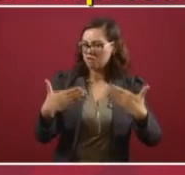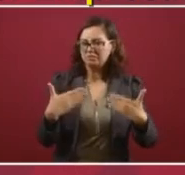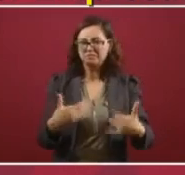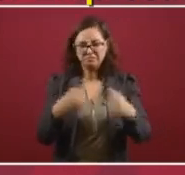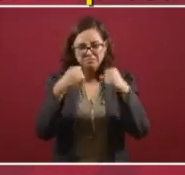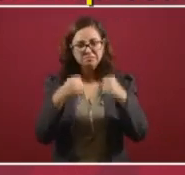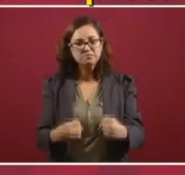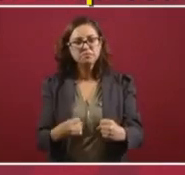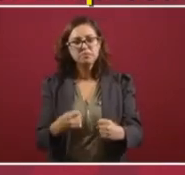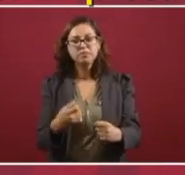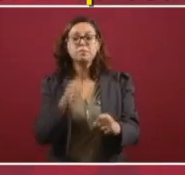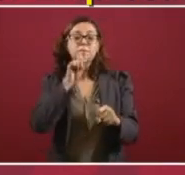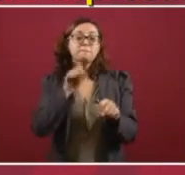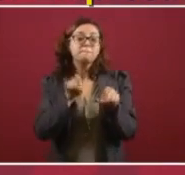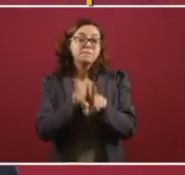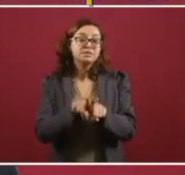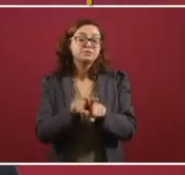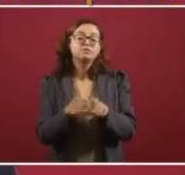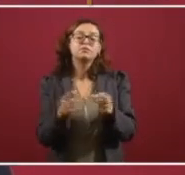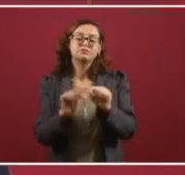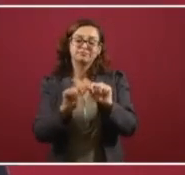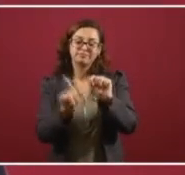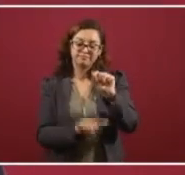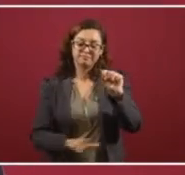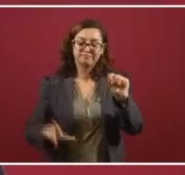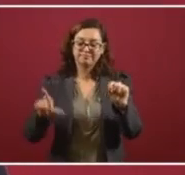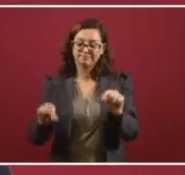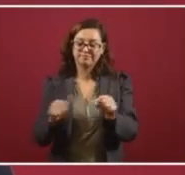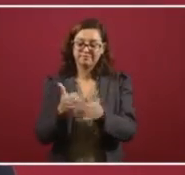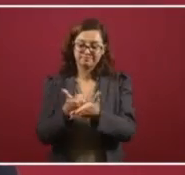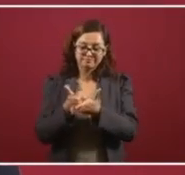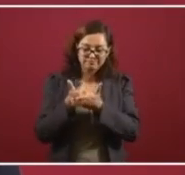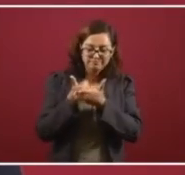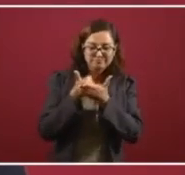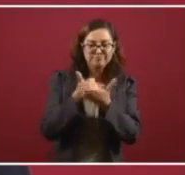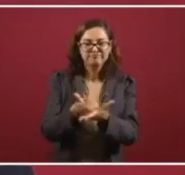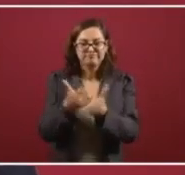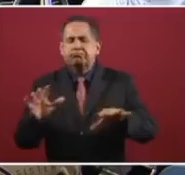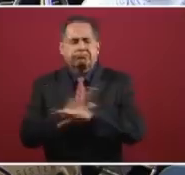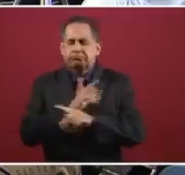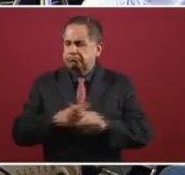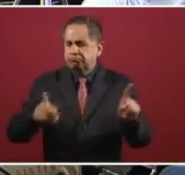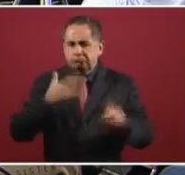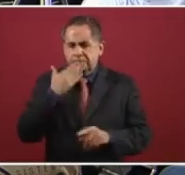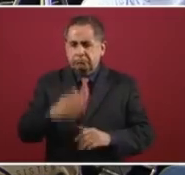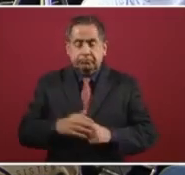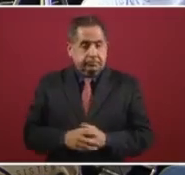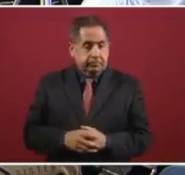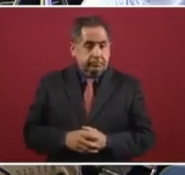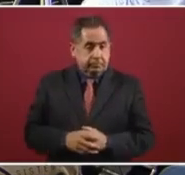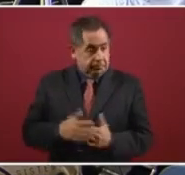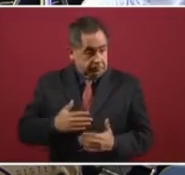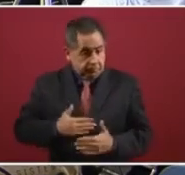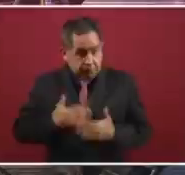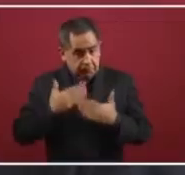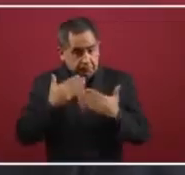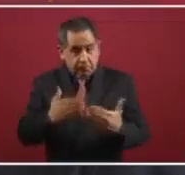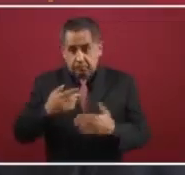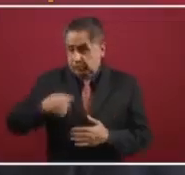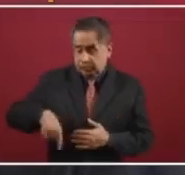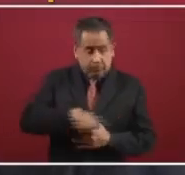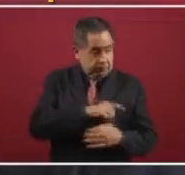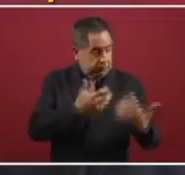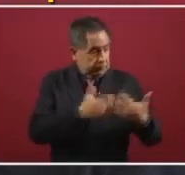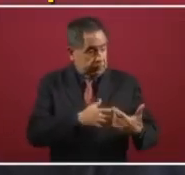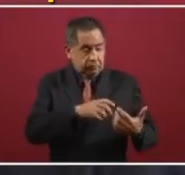en ayudarnos a que méxico tenga una ventaja competitiva básica ahora que si hay confianza por parte de los